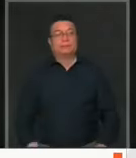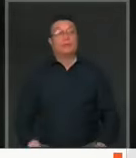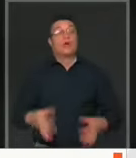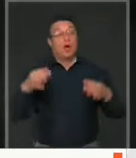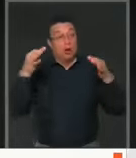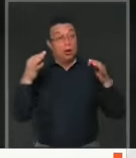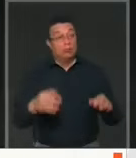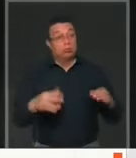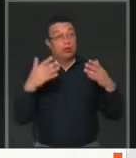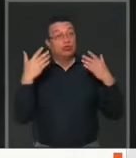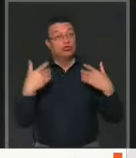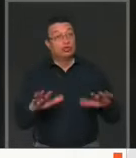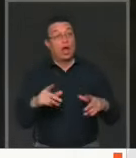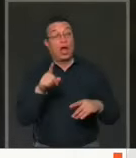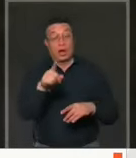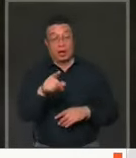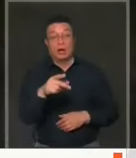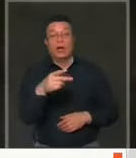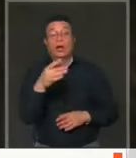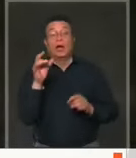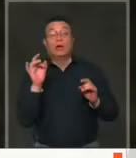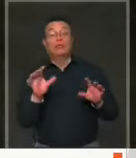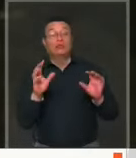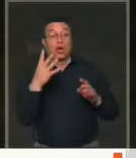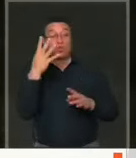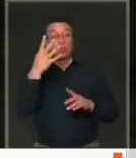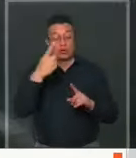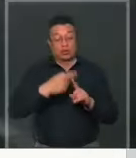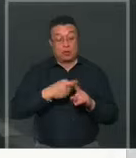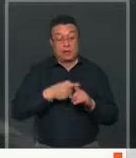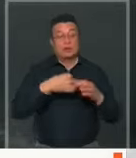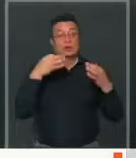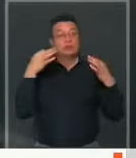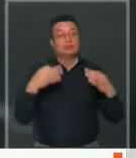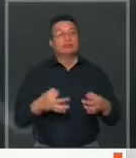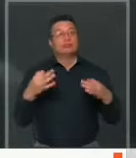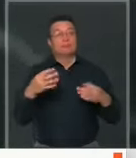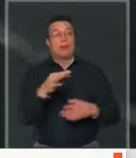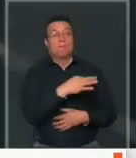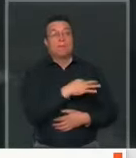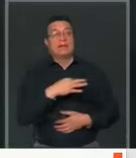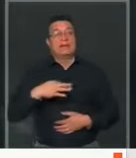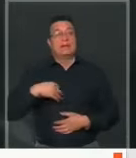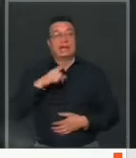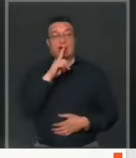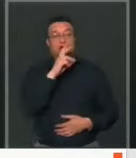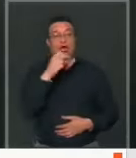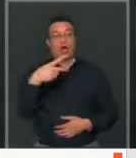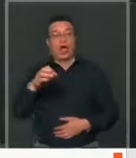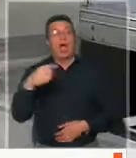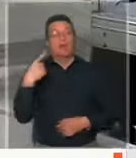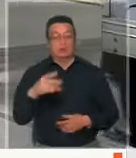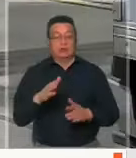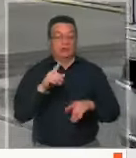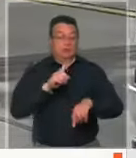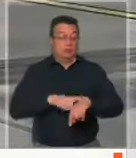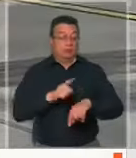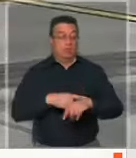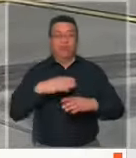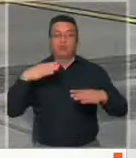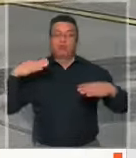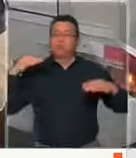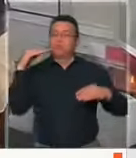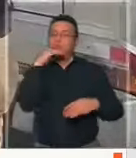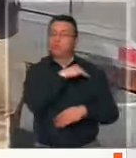concreta entonces, Soledad, sí. Patricio, en 4 meses, dice la ministra del Interior, que lo considera un tiempo récord para